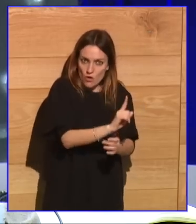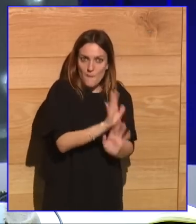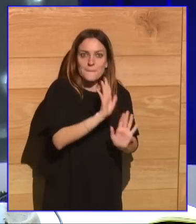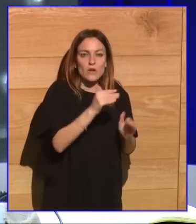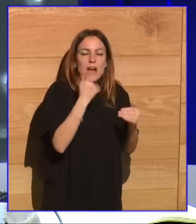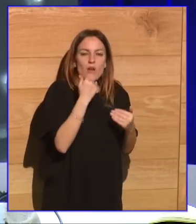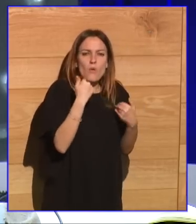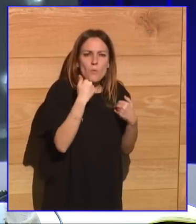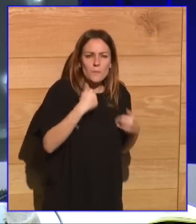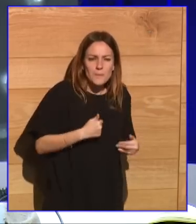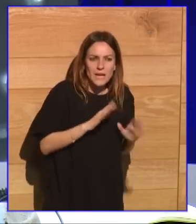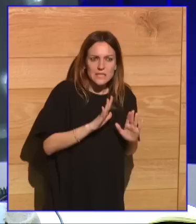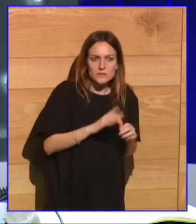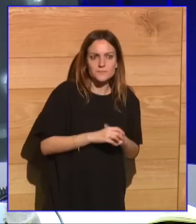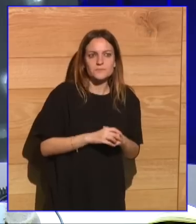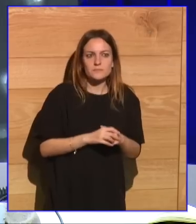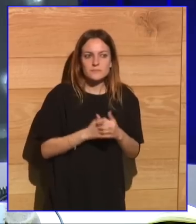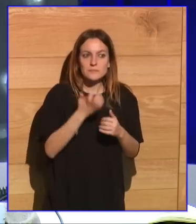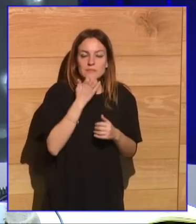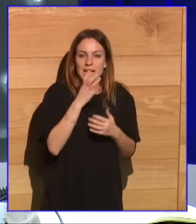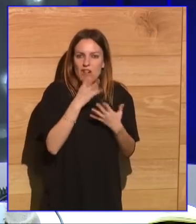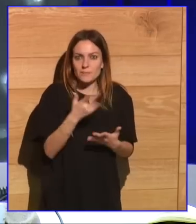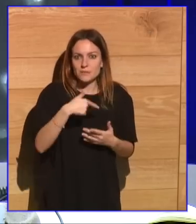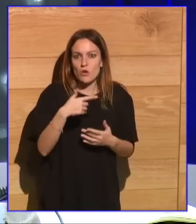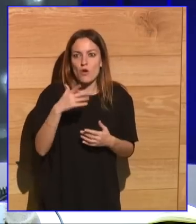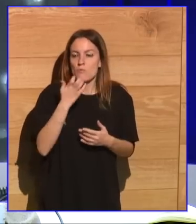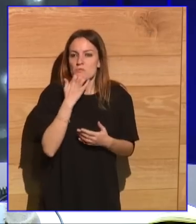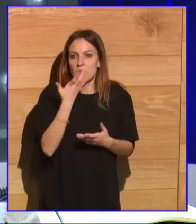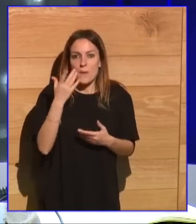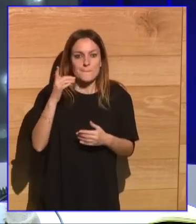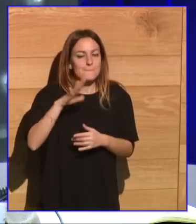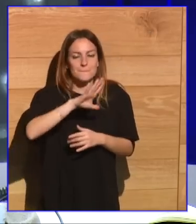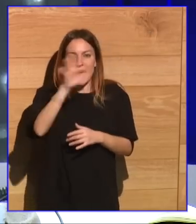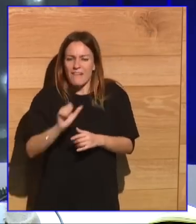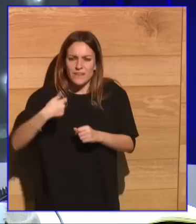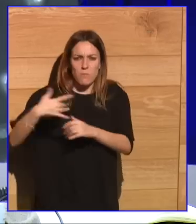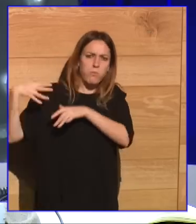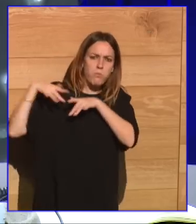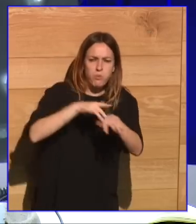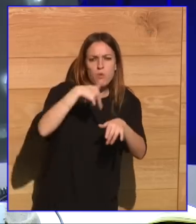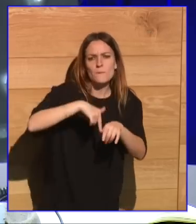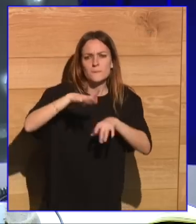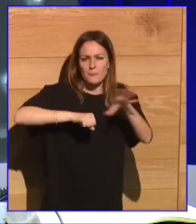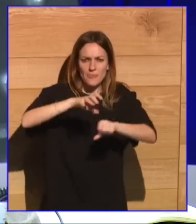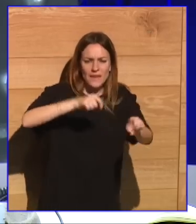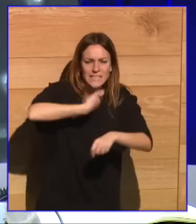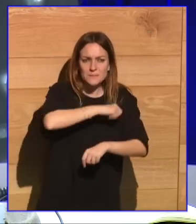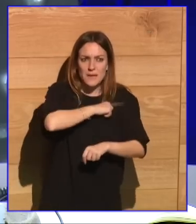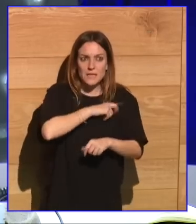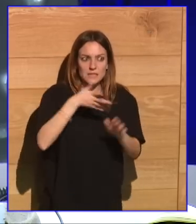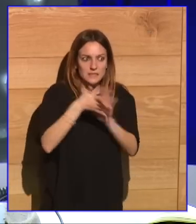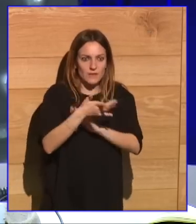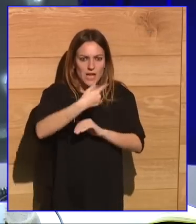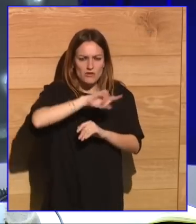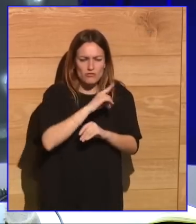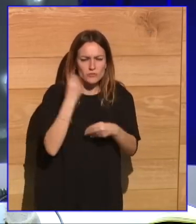esa neurosis. Si ahora mismo nos invadiera Marruecos y empezaran a matar a todo el mundo, pues de repente todo el mundo empezaría